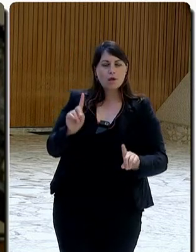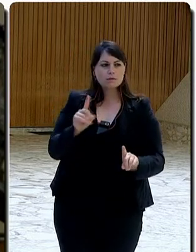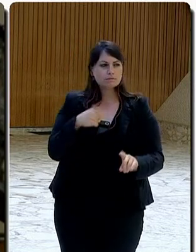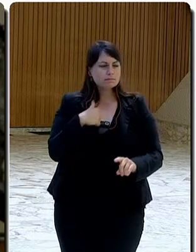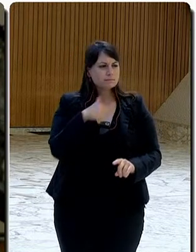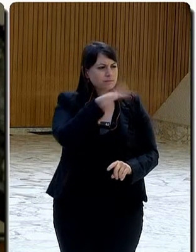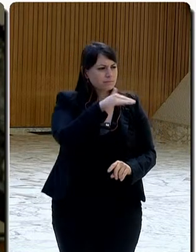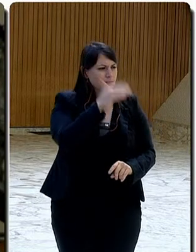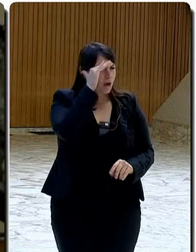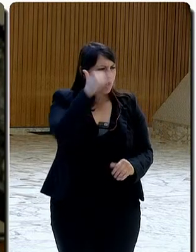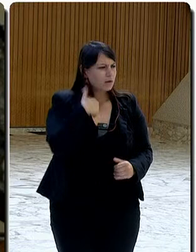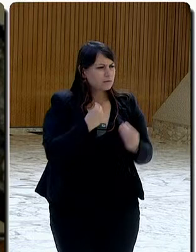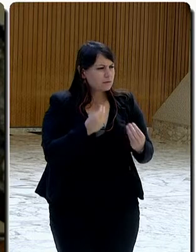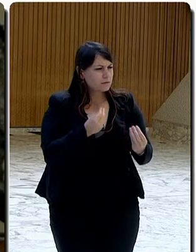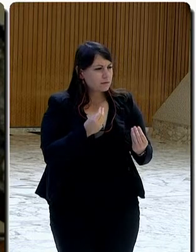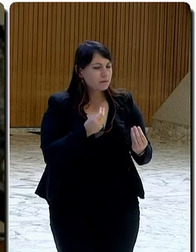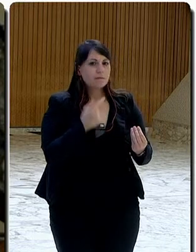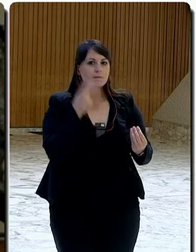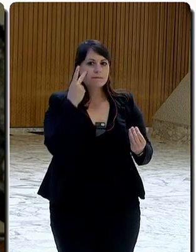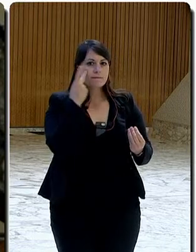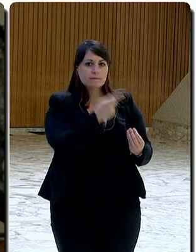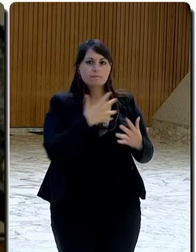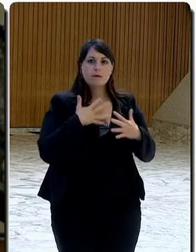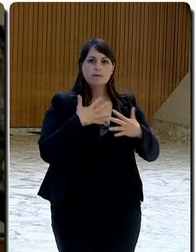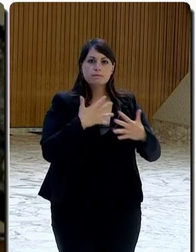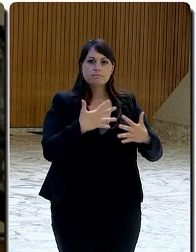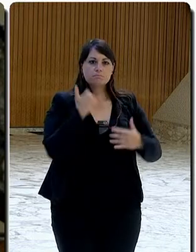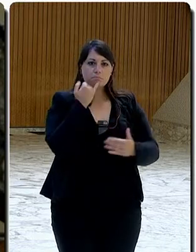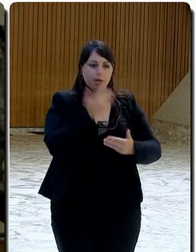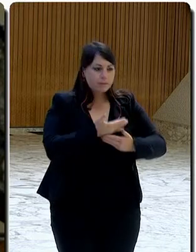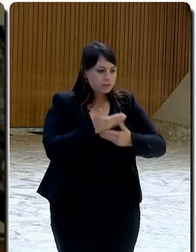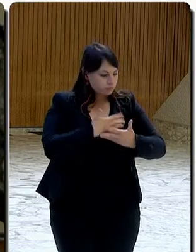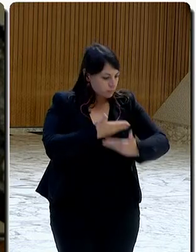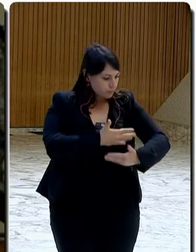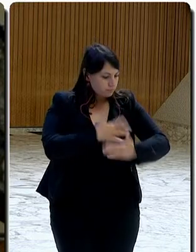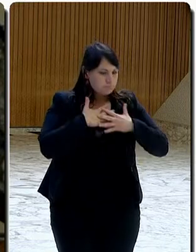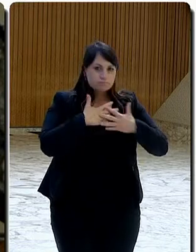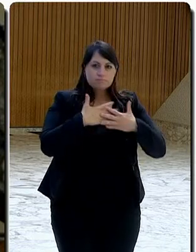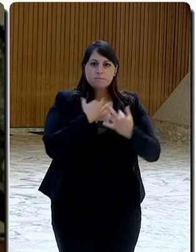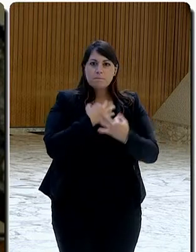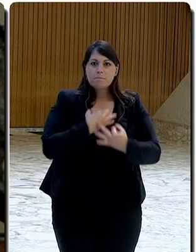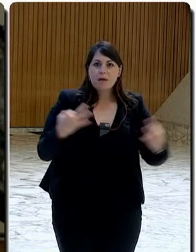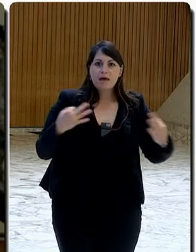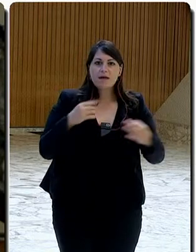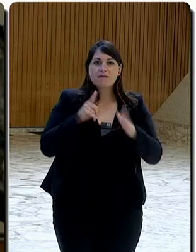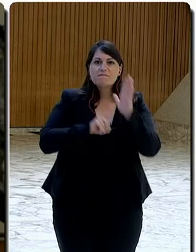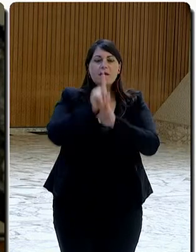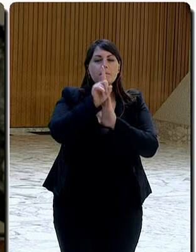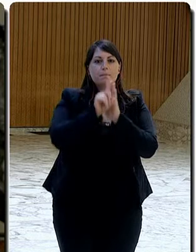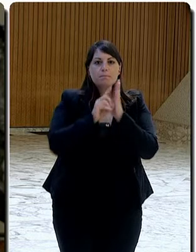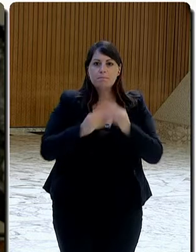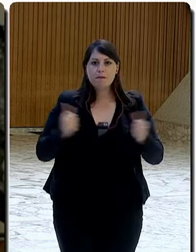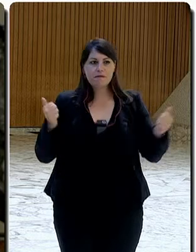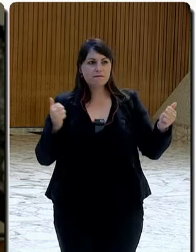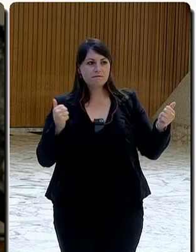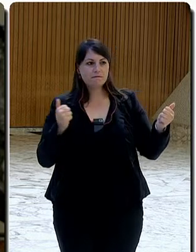respiraba bien, no tenía fiebre, no comprendía qué pasaba, pero su hijo estaba curado.